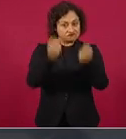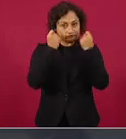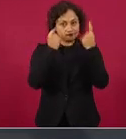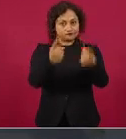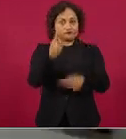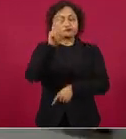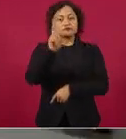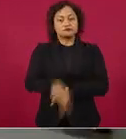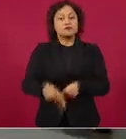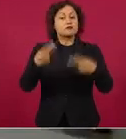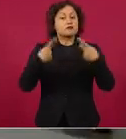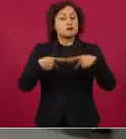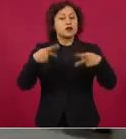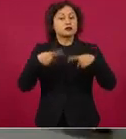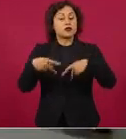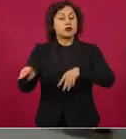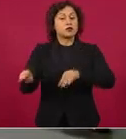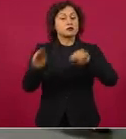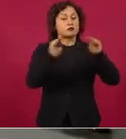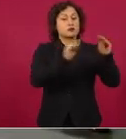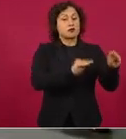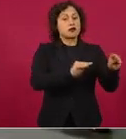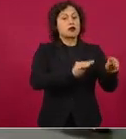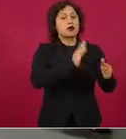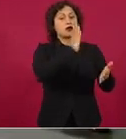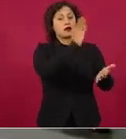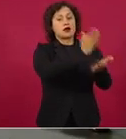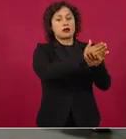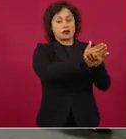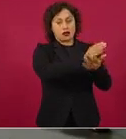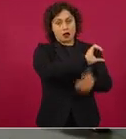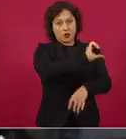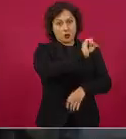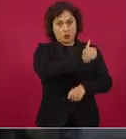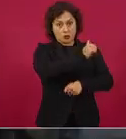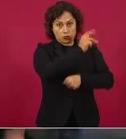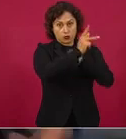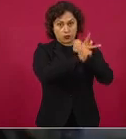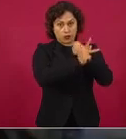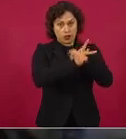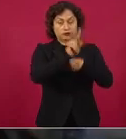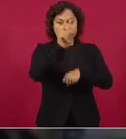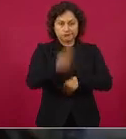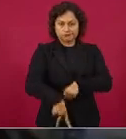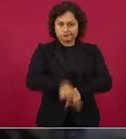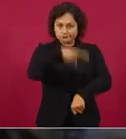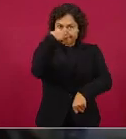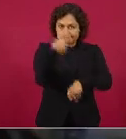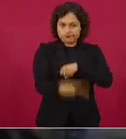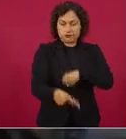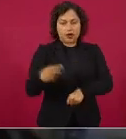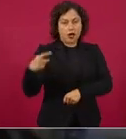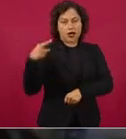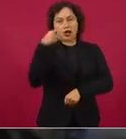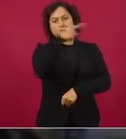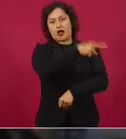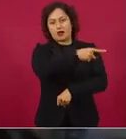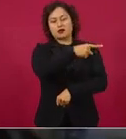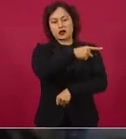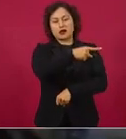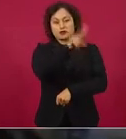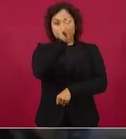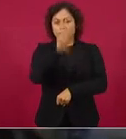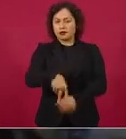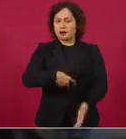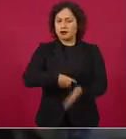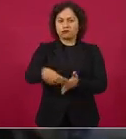va al otro lado de la frontera arriesgando la vida. Del otro lado son de verdad héroes, con un sueldo, con